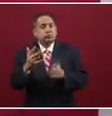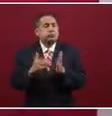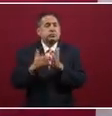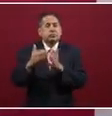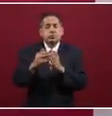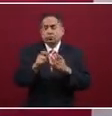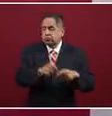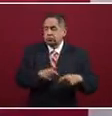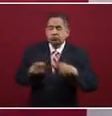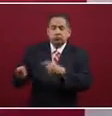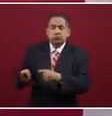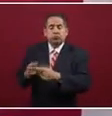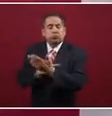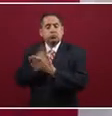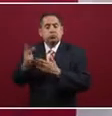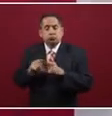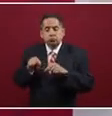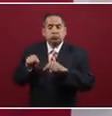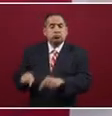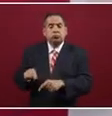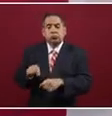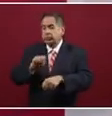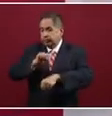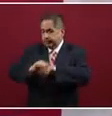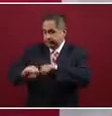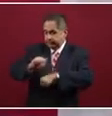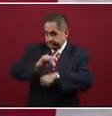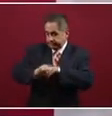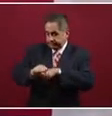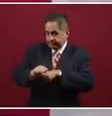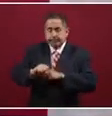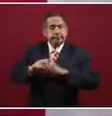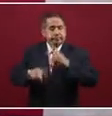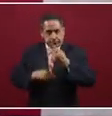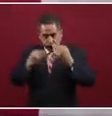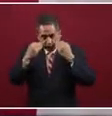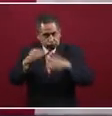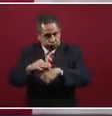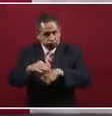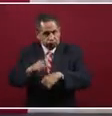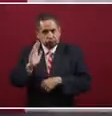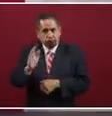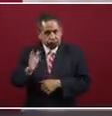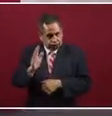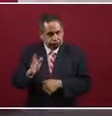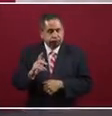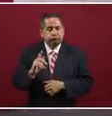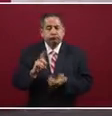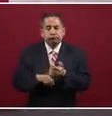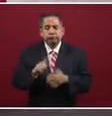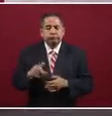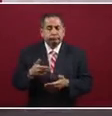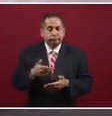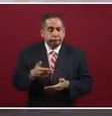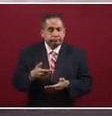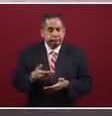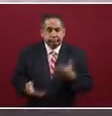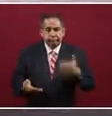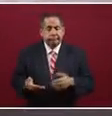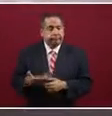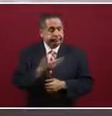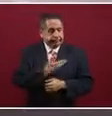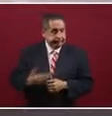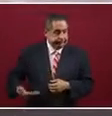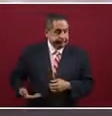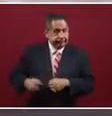de dólares en un proyecto en El Salvador, en el que estuvo ya presente el actual presidente de la República de